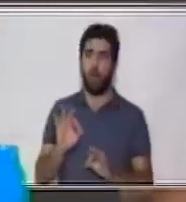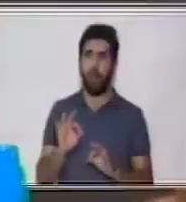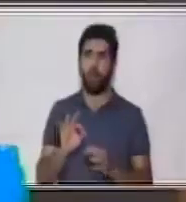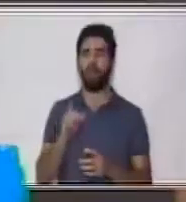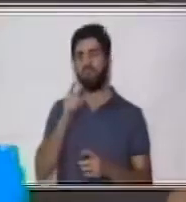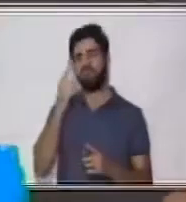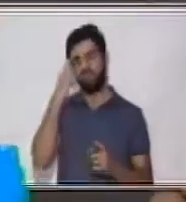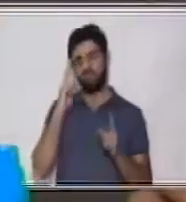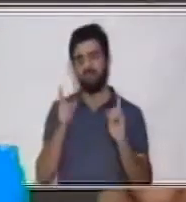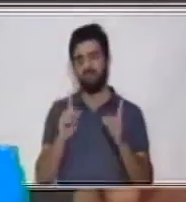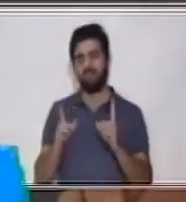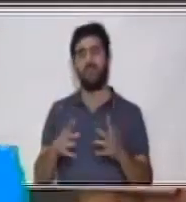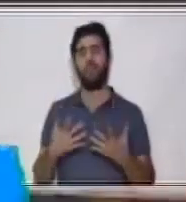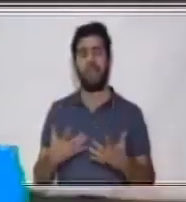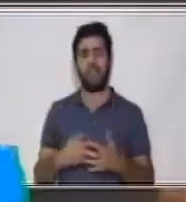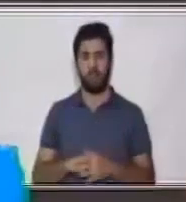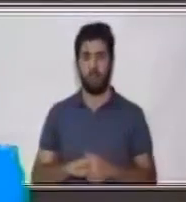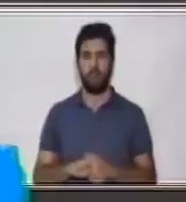¿Cuál crees que sea?